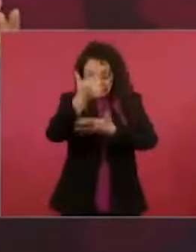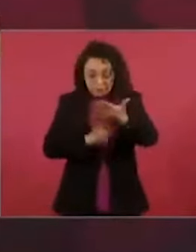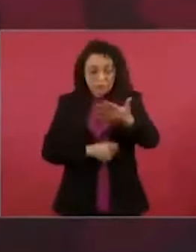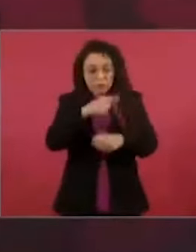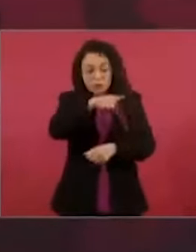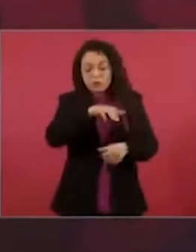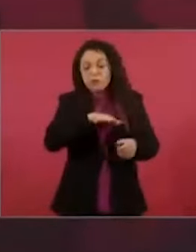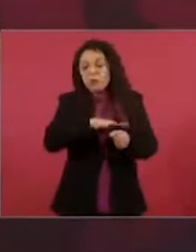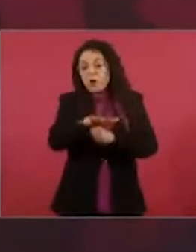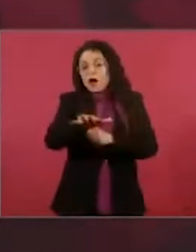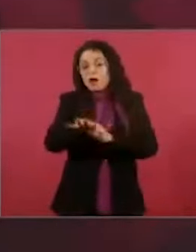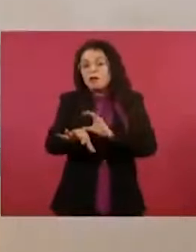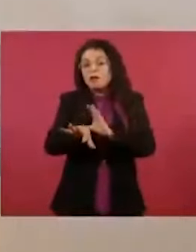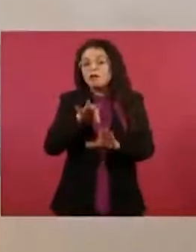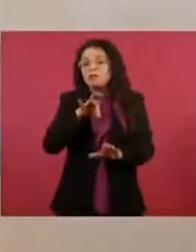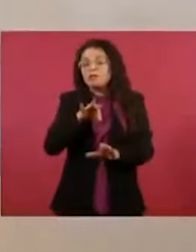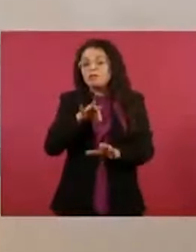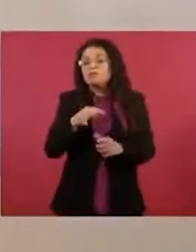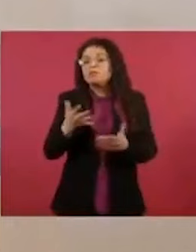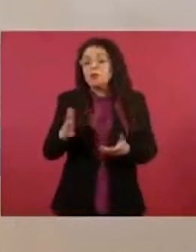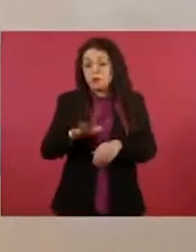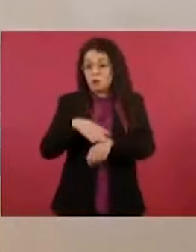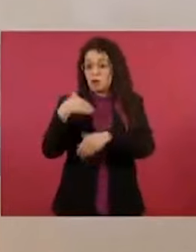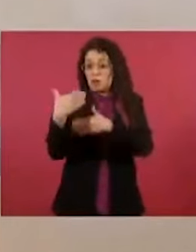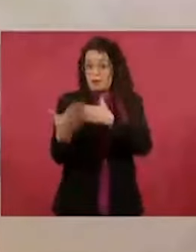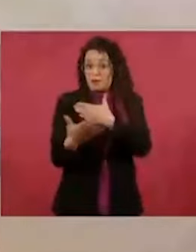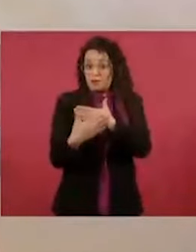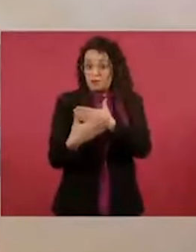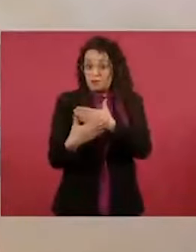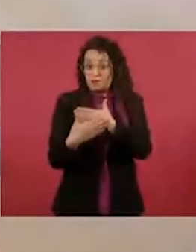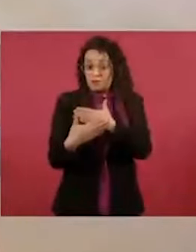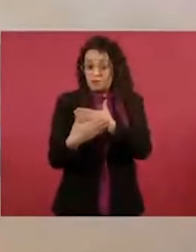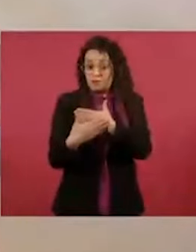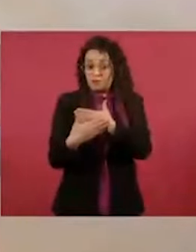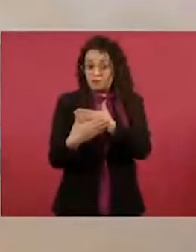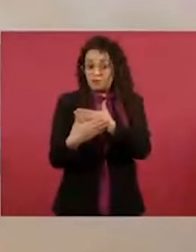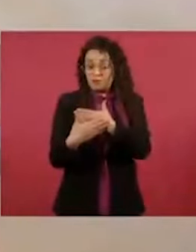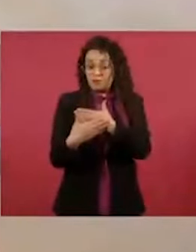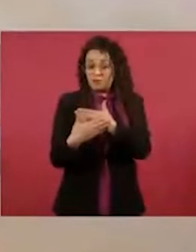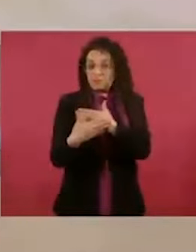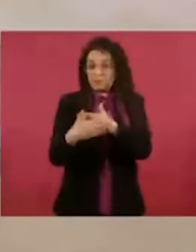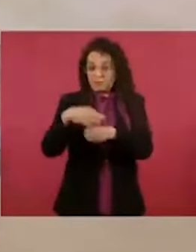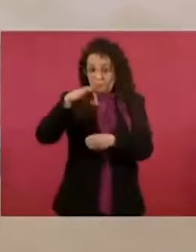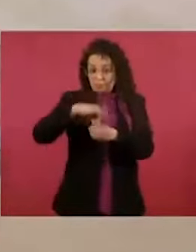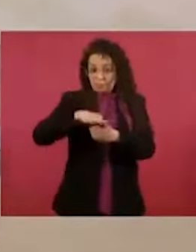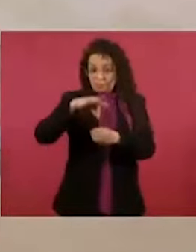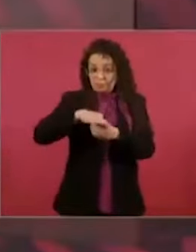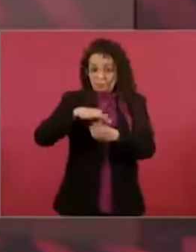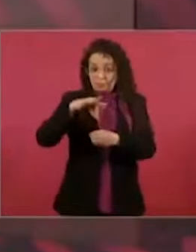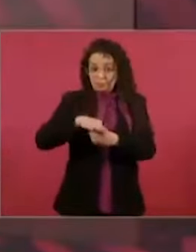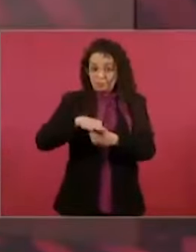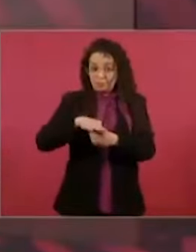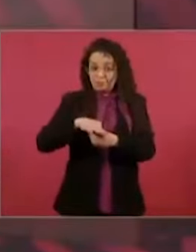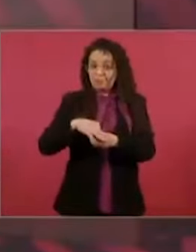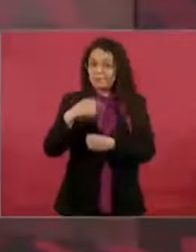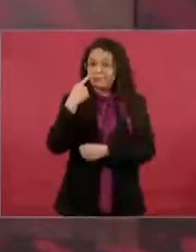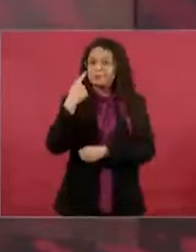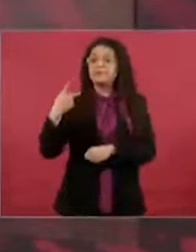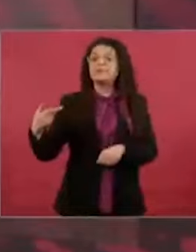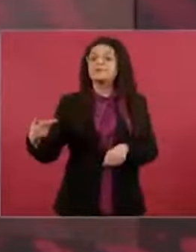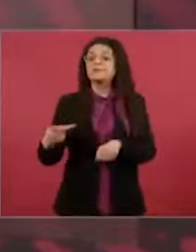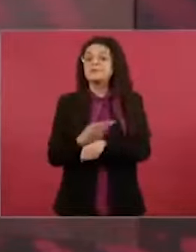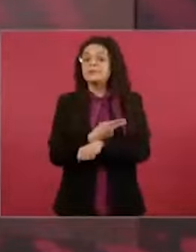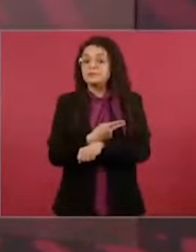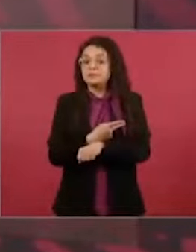contenta por el tren Maya y también se dio cuenta de cóm eh la ruta que más tiene